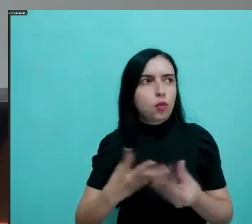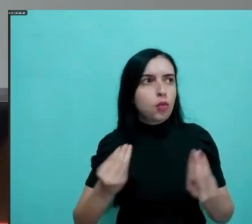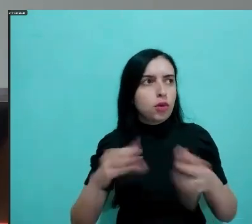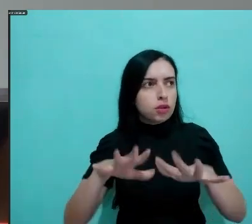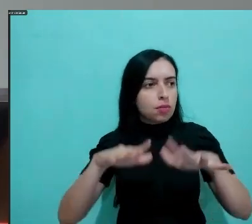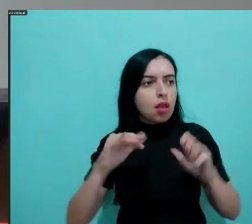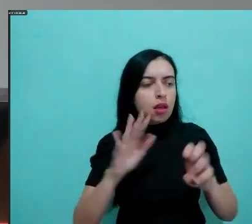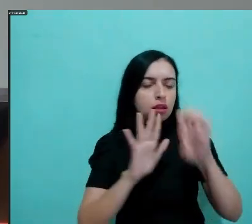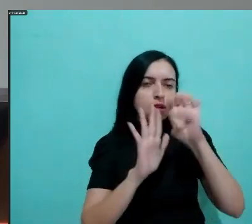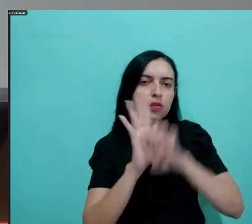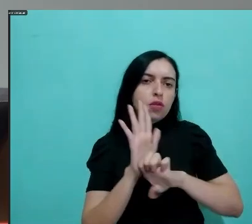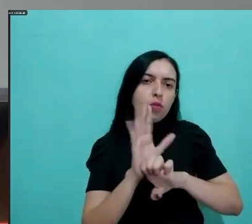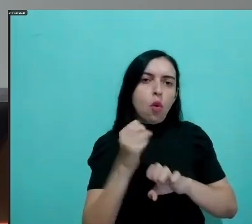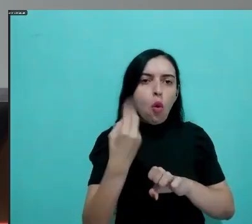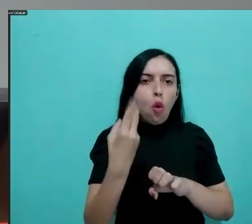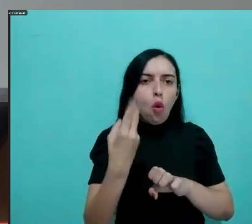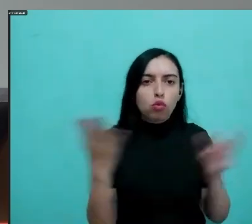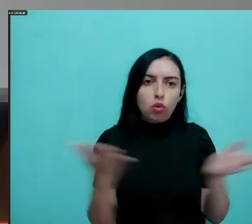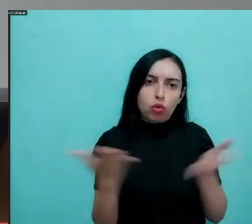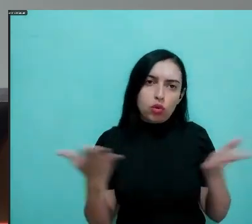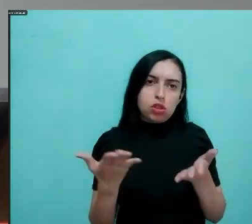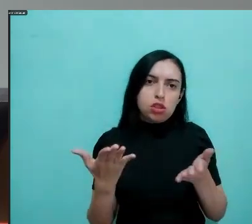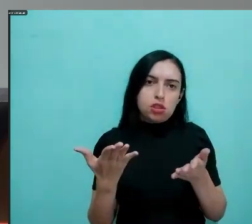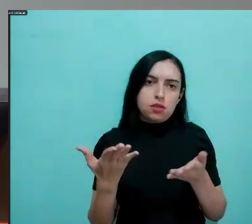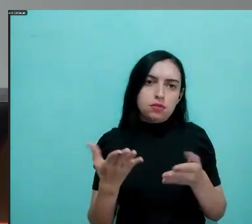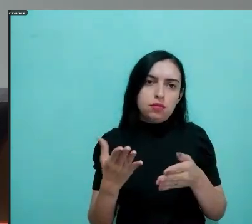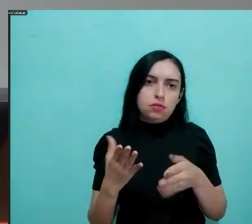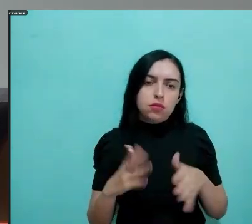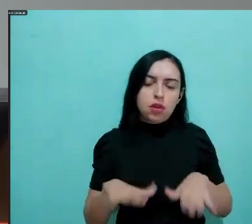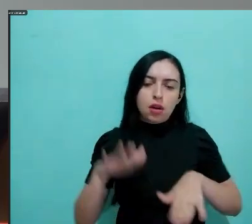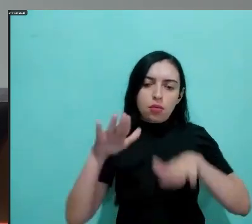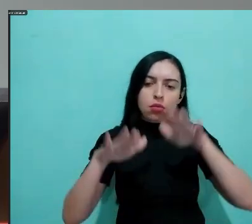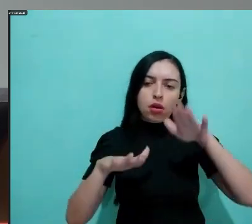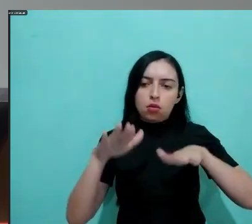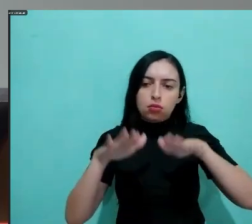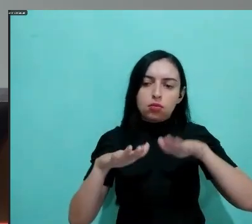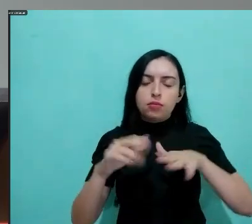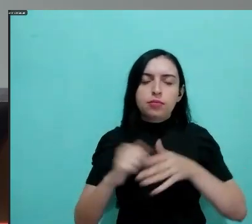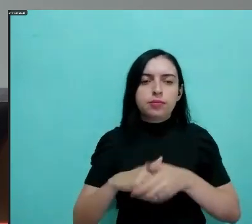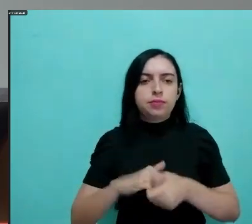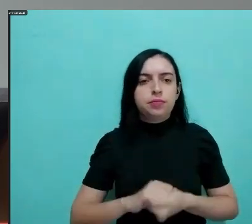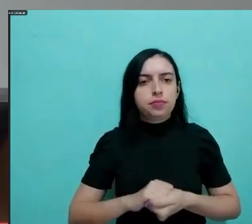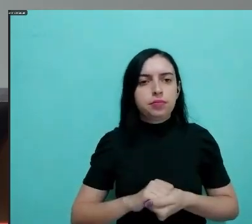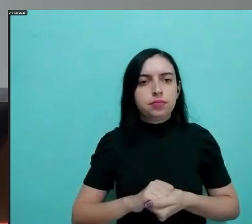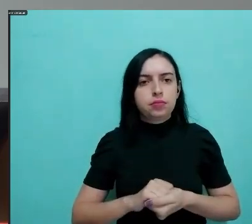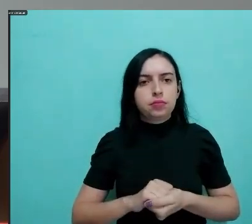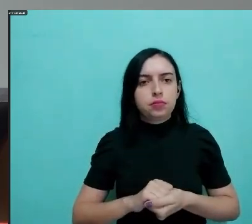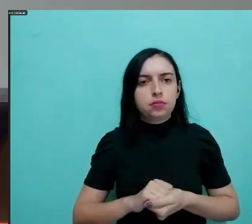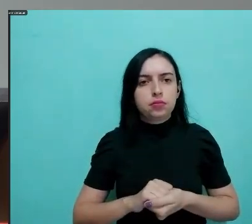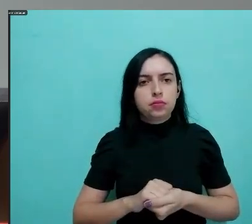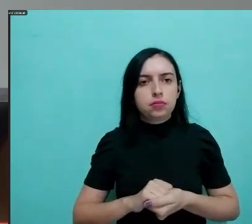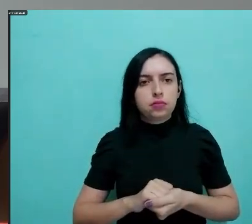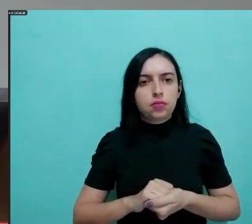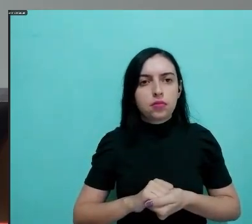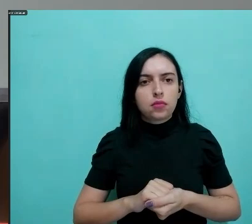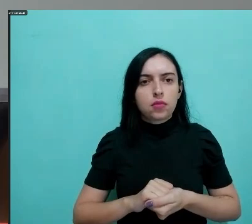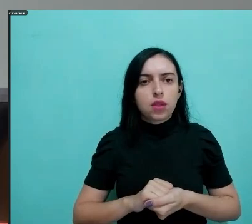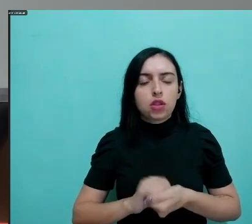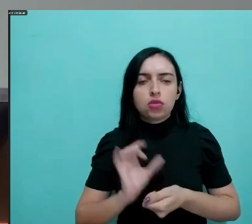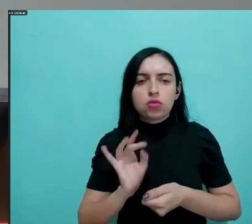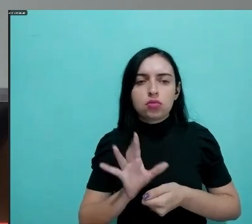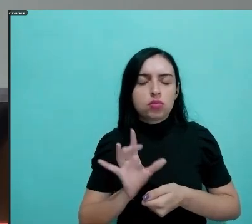izquierda, o como hoy, una mayoría relativa en el Parlamento. Pues ahora